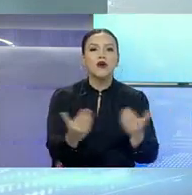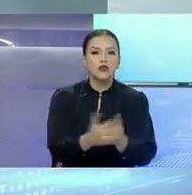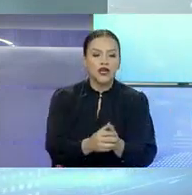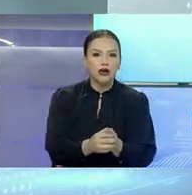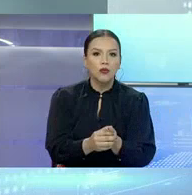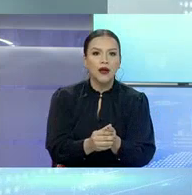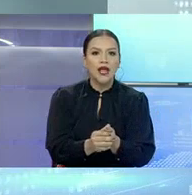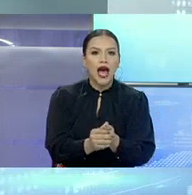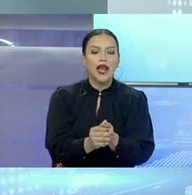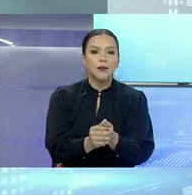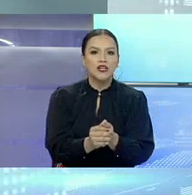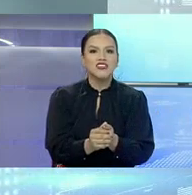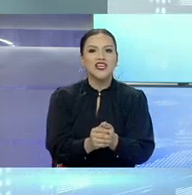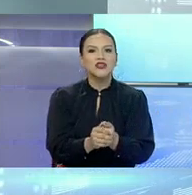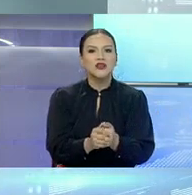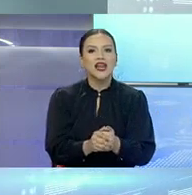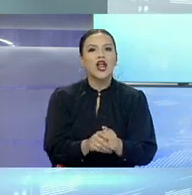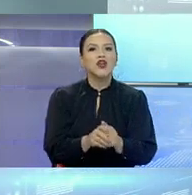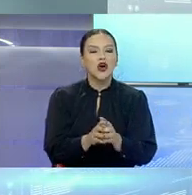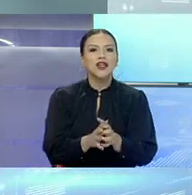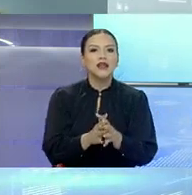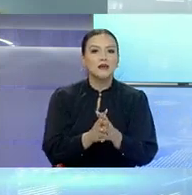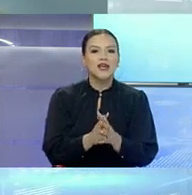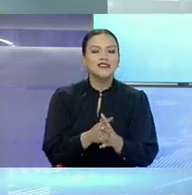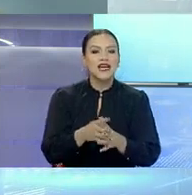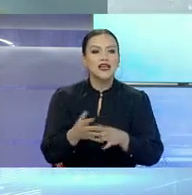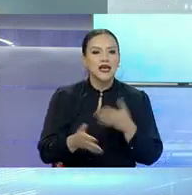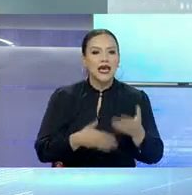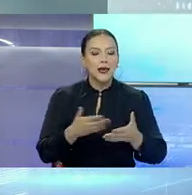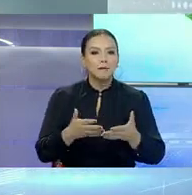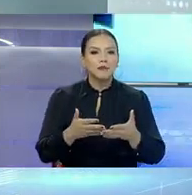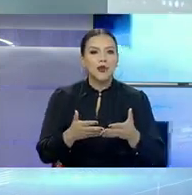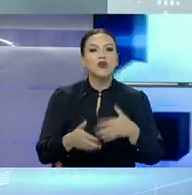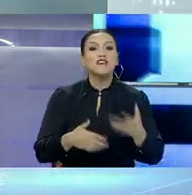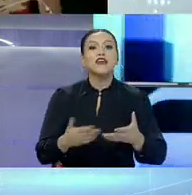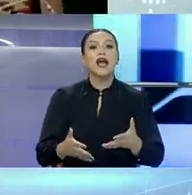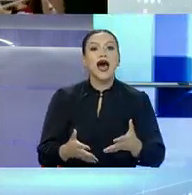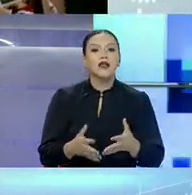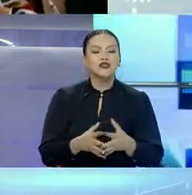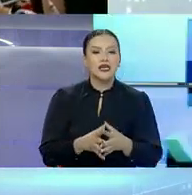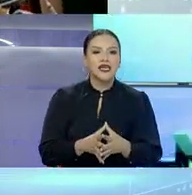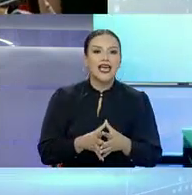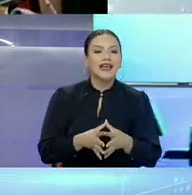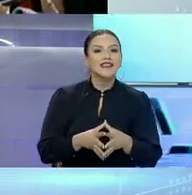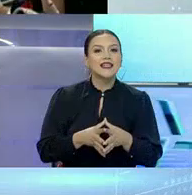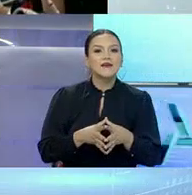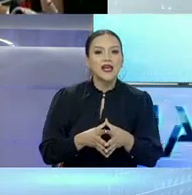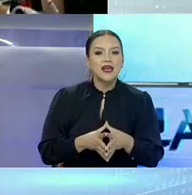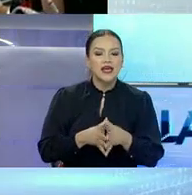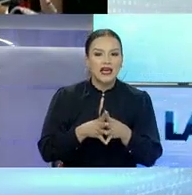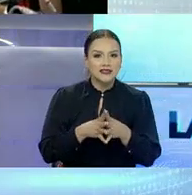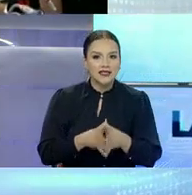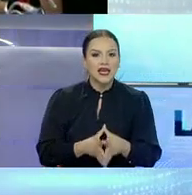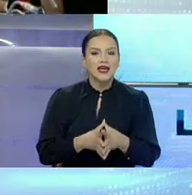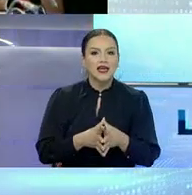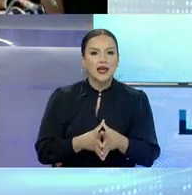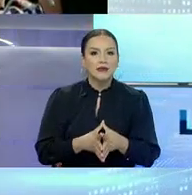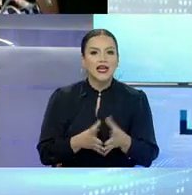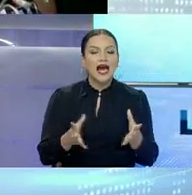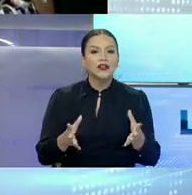de fondo que arropan a la Policía Nacional logren también ser modificados y que gente de bien